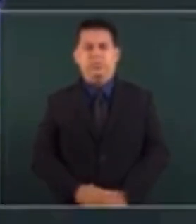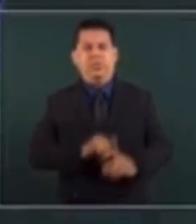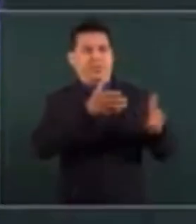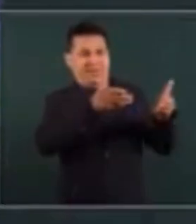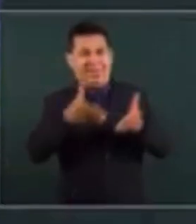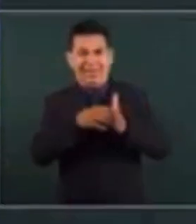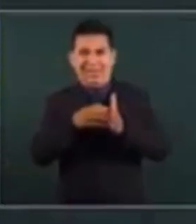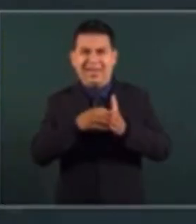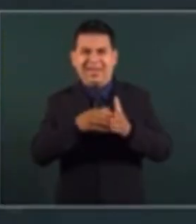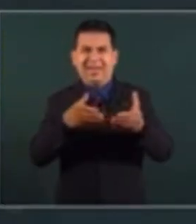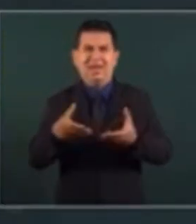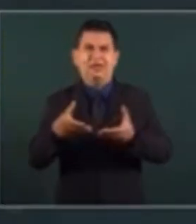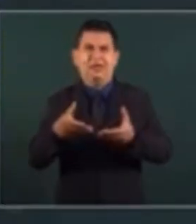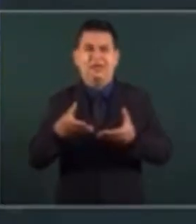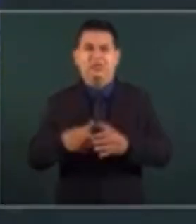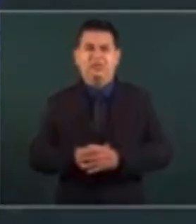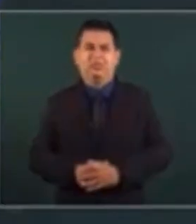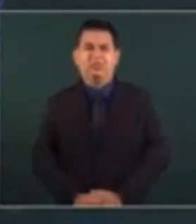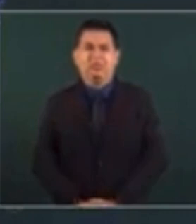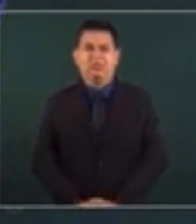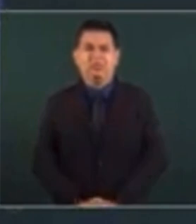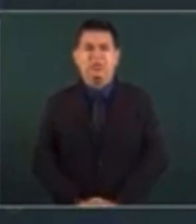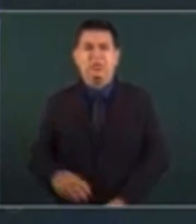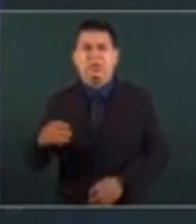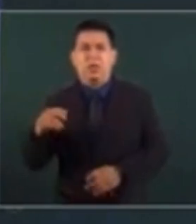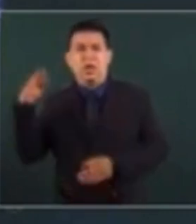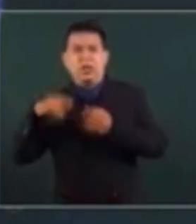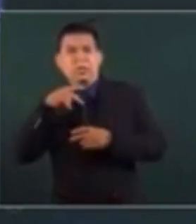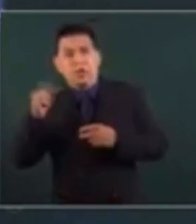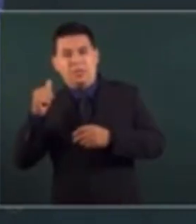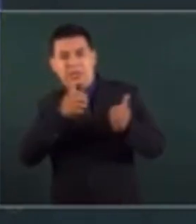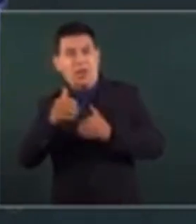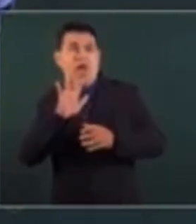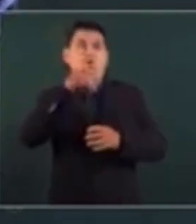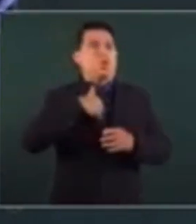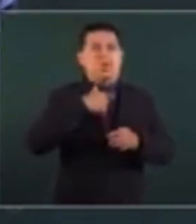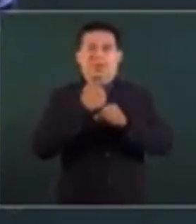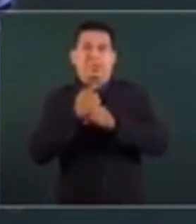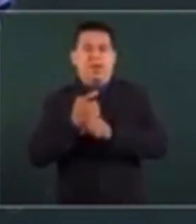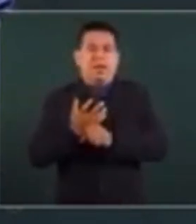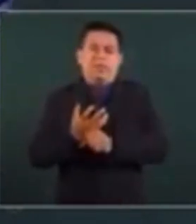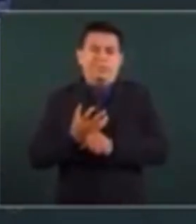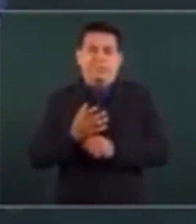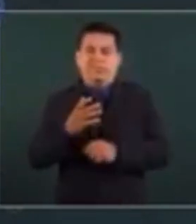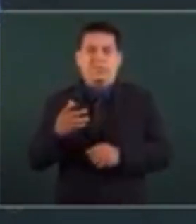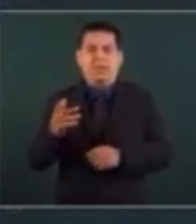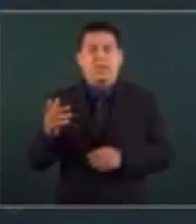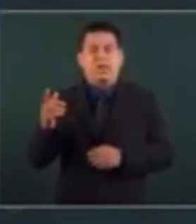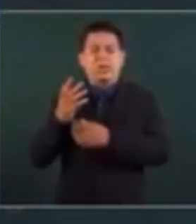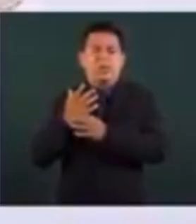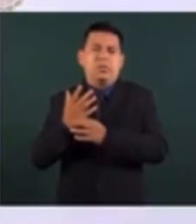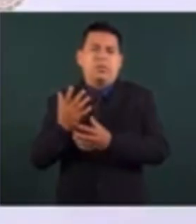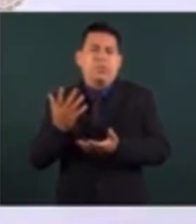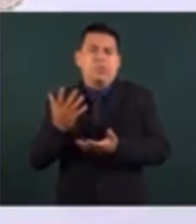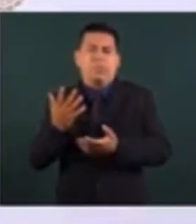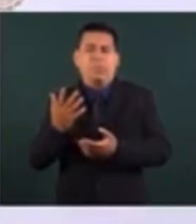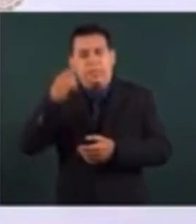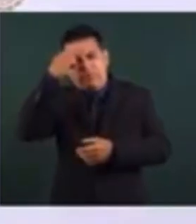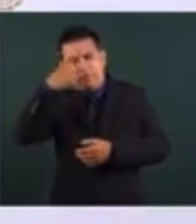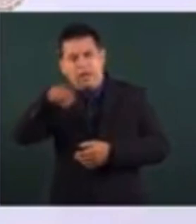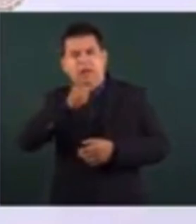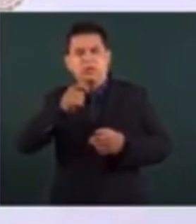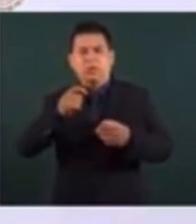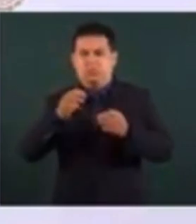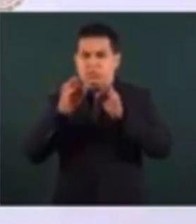utilizando el argumento o la excusa de que lo hacía para darle